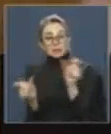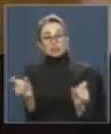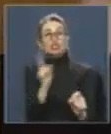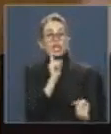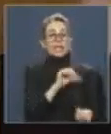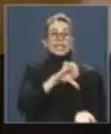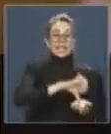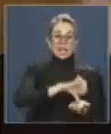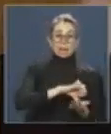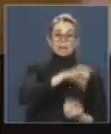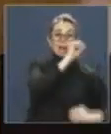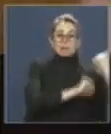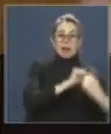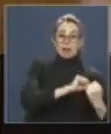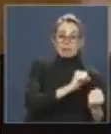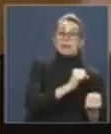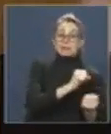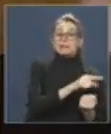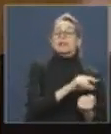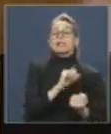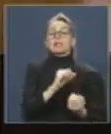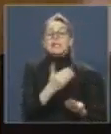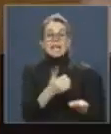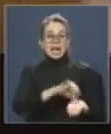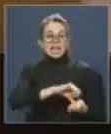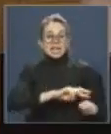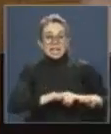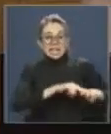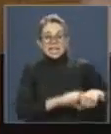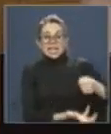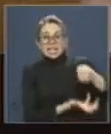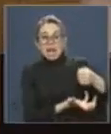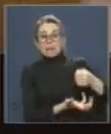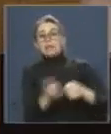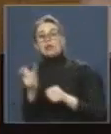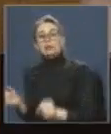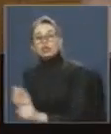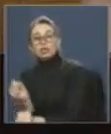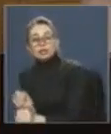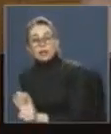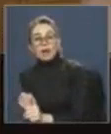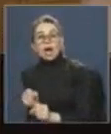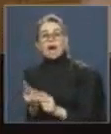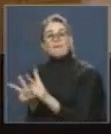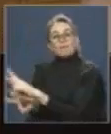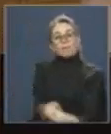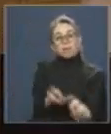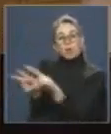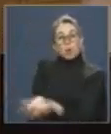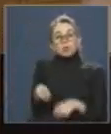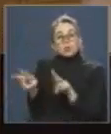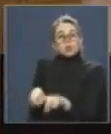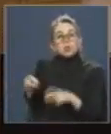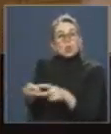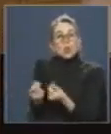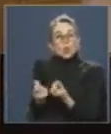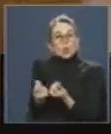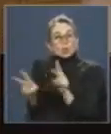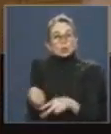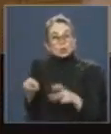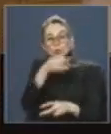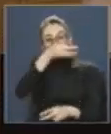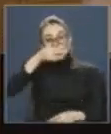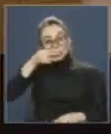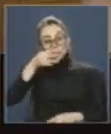qué pasa con la especulación y la usura el actual proceso de transferencia de capital hacia la banca ha generado como resultado